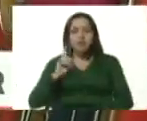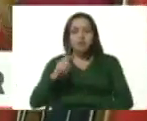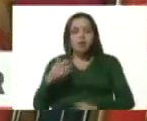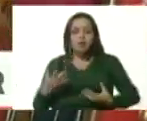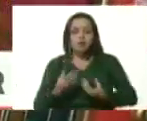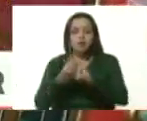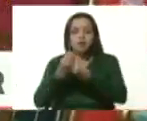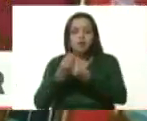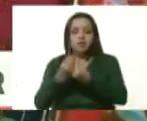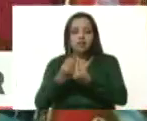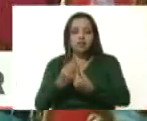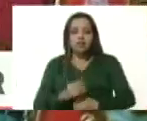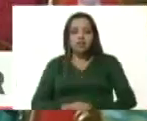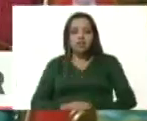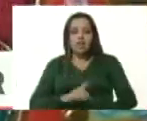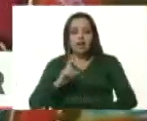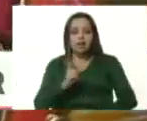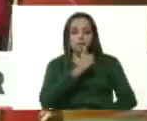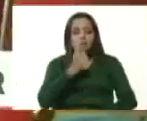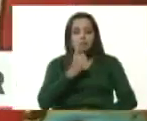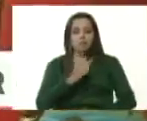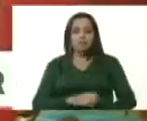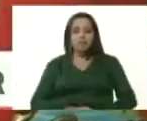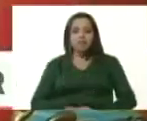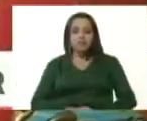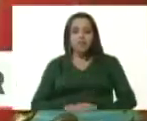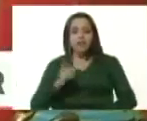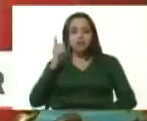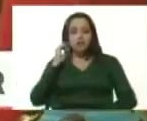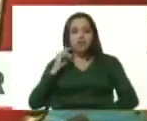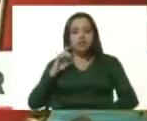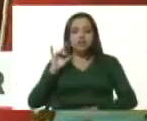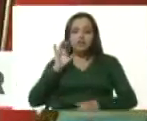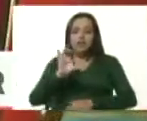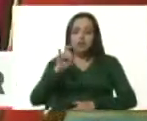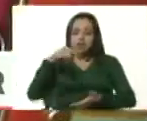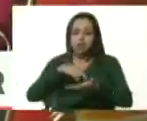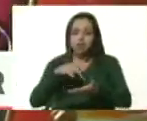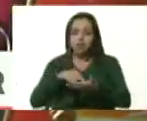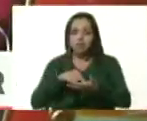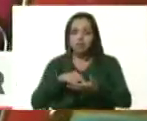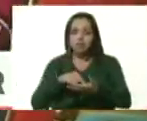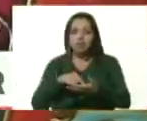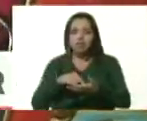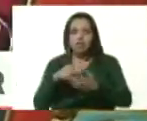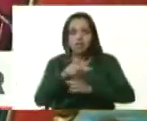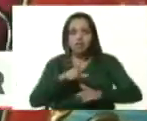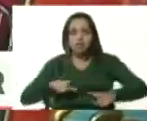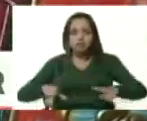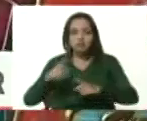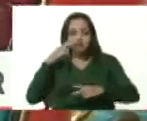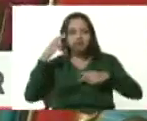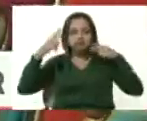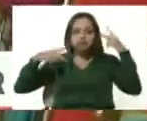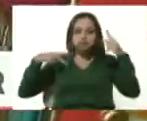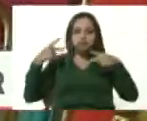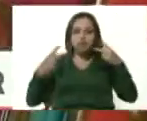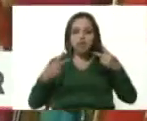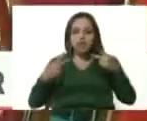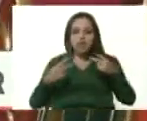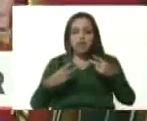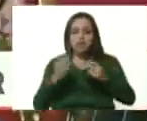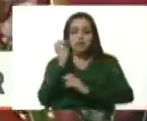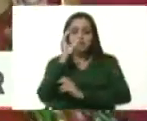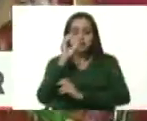combatiente del estado Carabobo en este recorrido por este tren recreacional. Vamos a compartir con ustedes datos de interés: